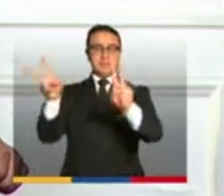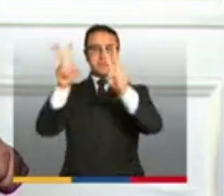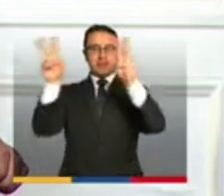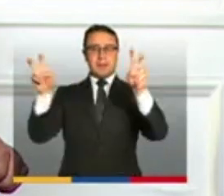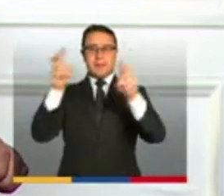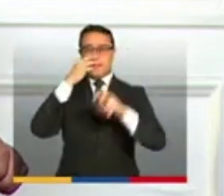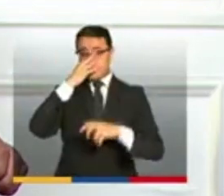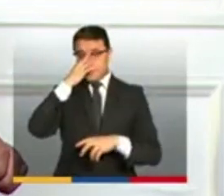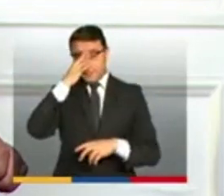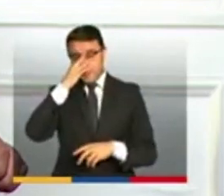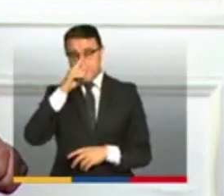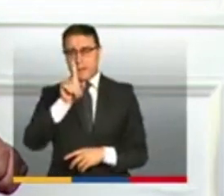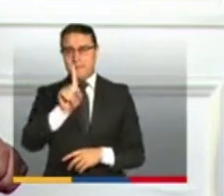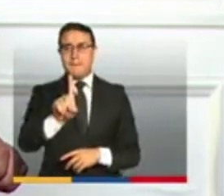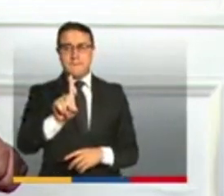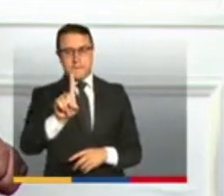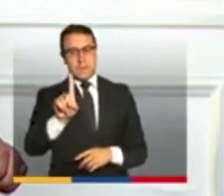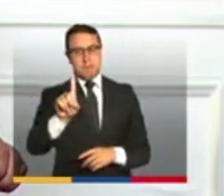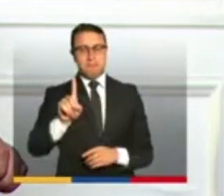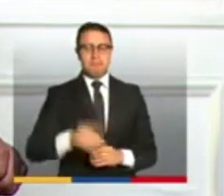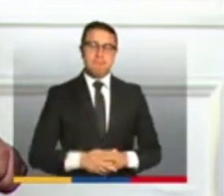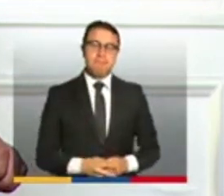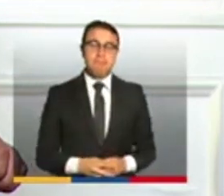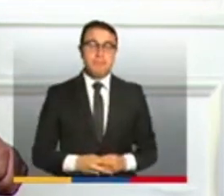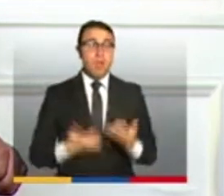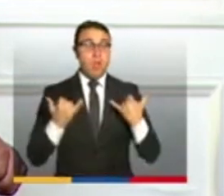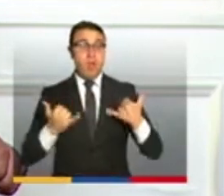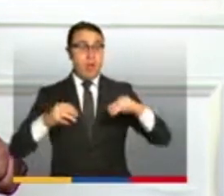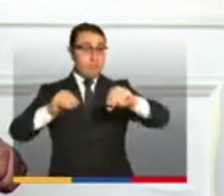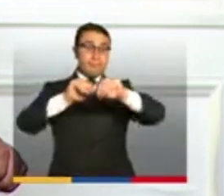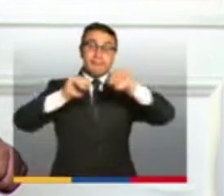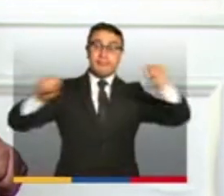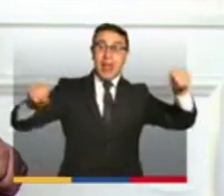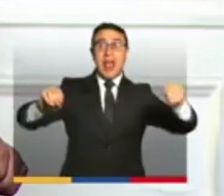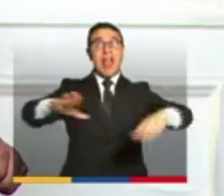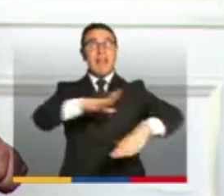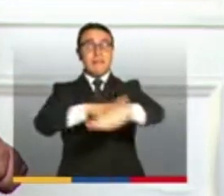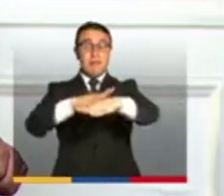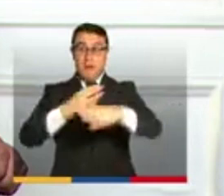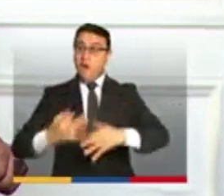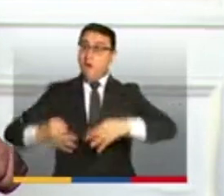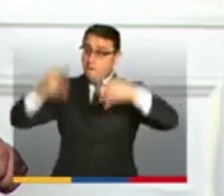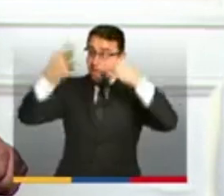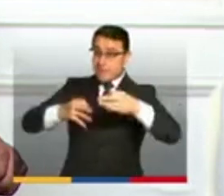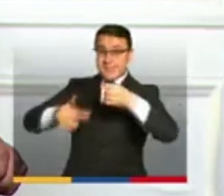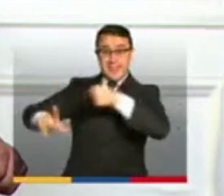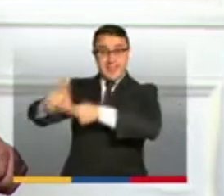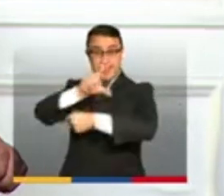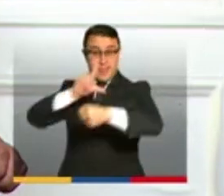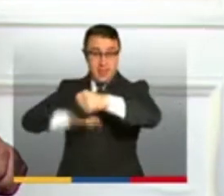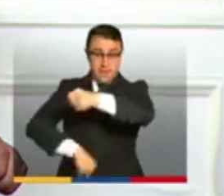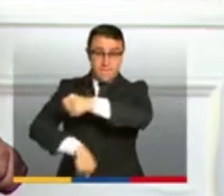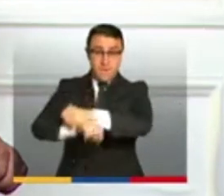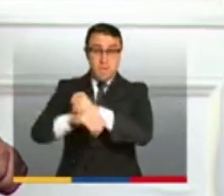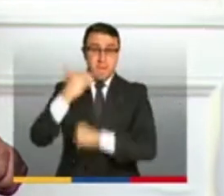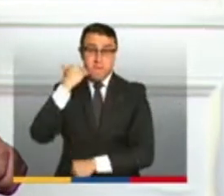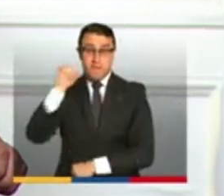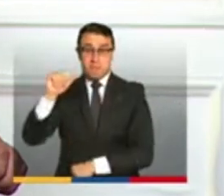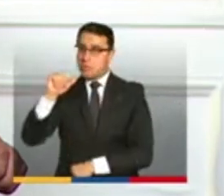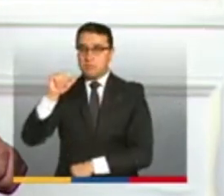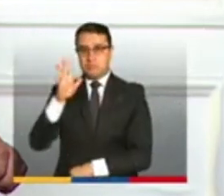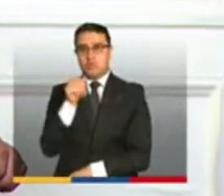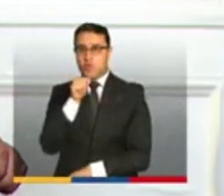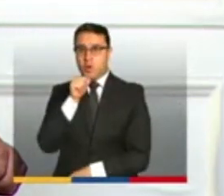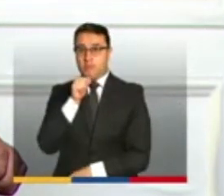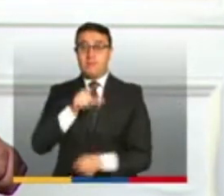Pero hoy, a pesar de muchos anuncios, etcétera, no hay una liga de fútbol femenino. Y sí hay una liga de